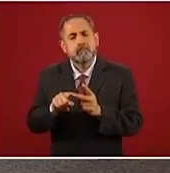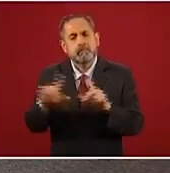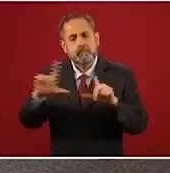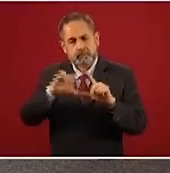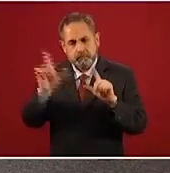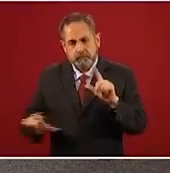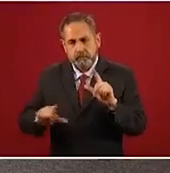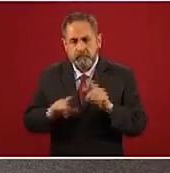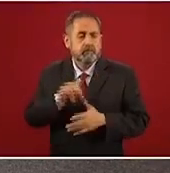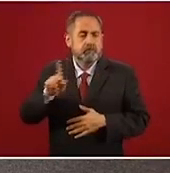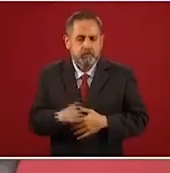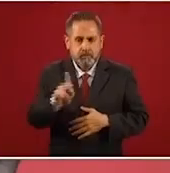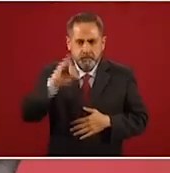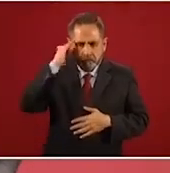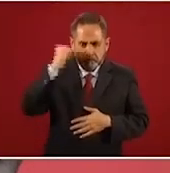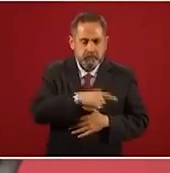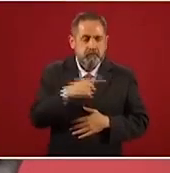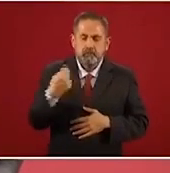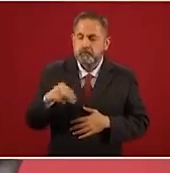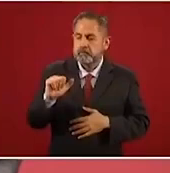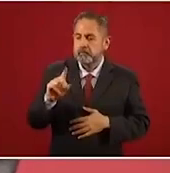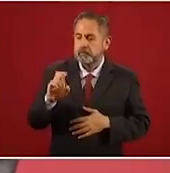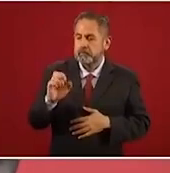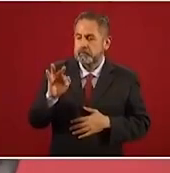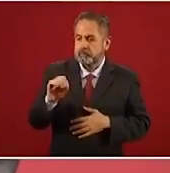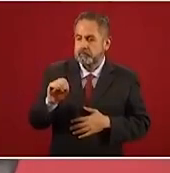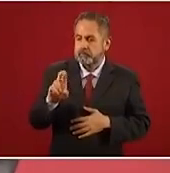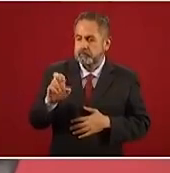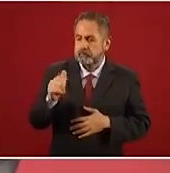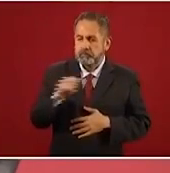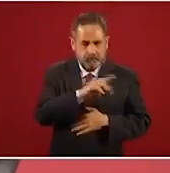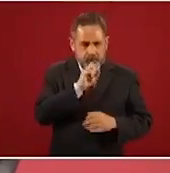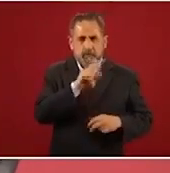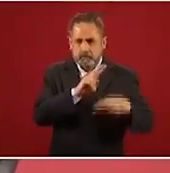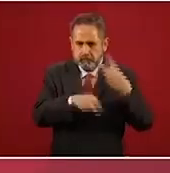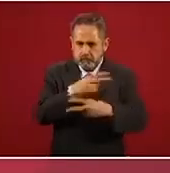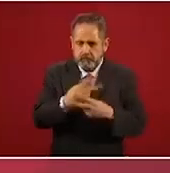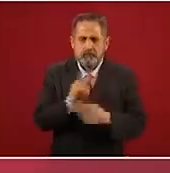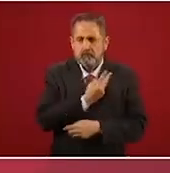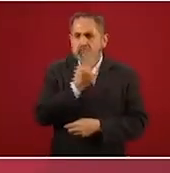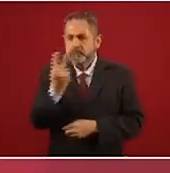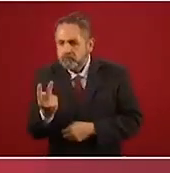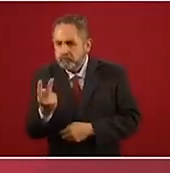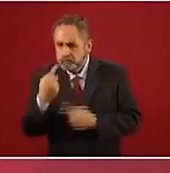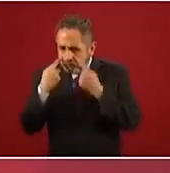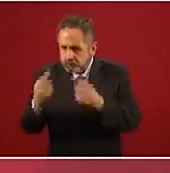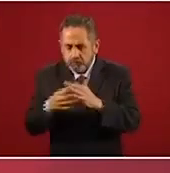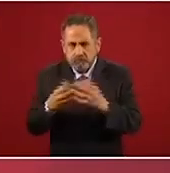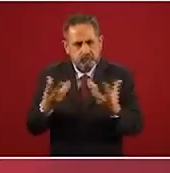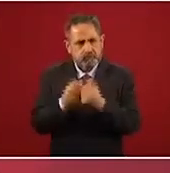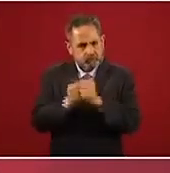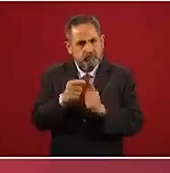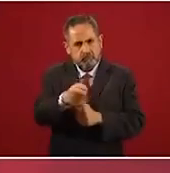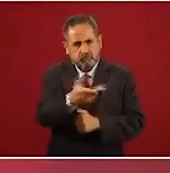nacional de pueblos indígenas, Adelfo Regino, que vaya también a los dos. De esta